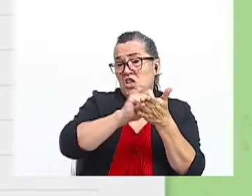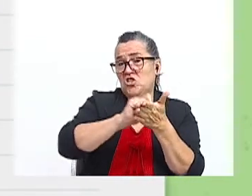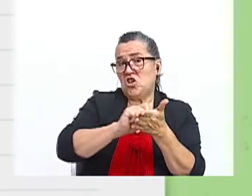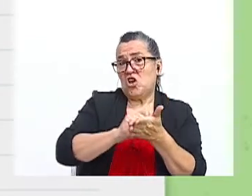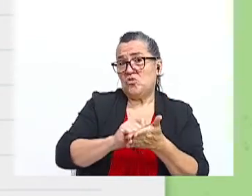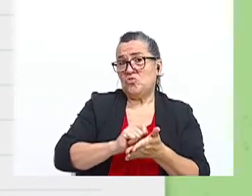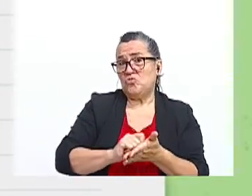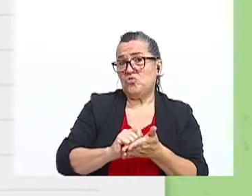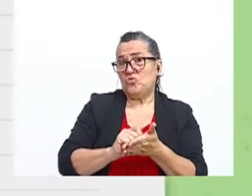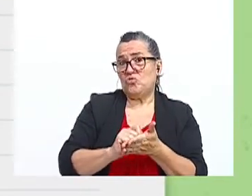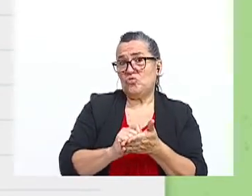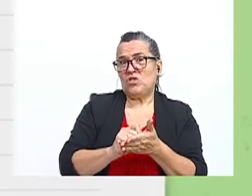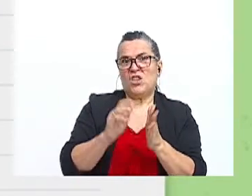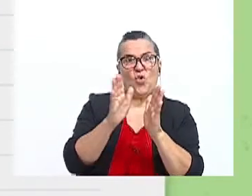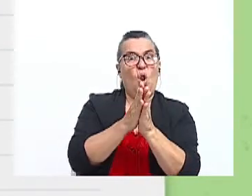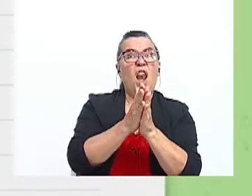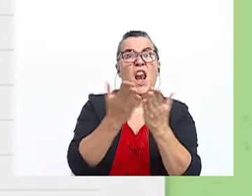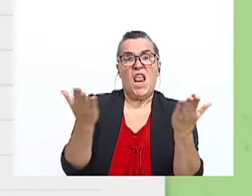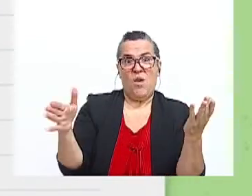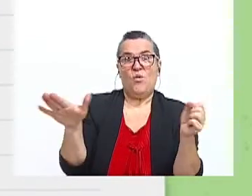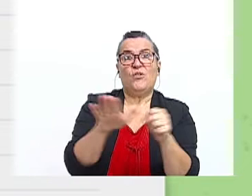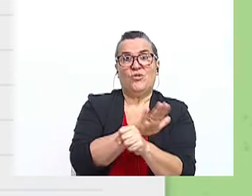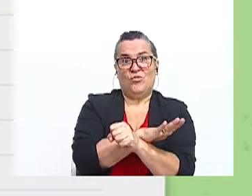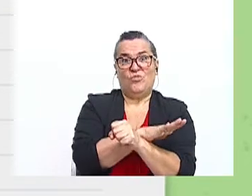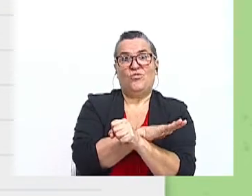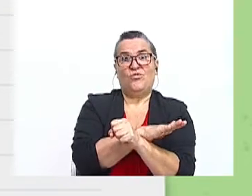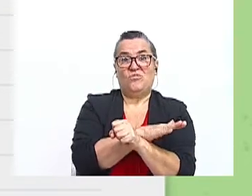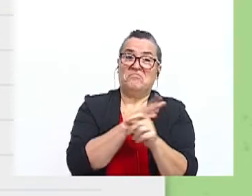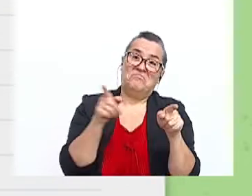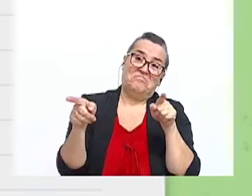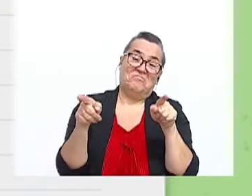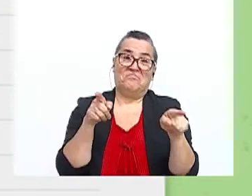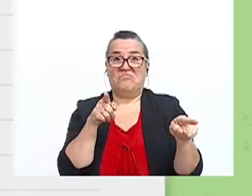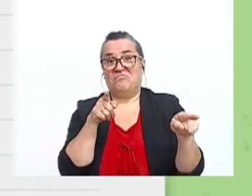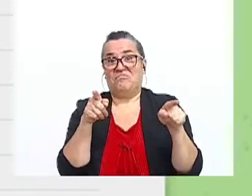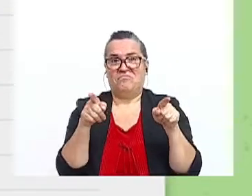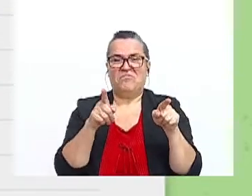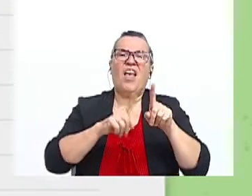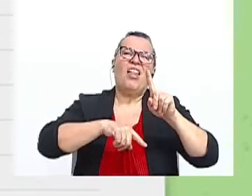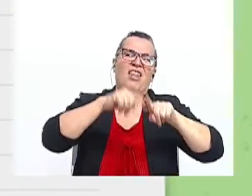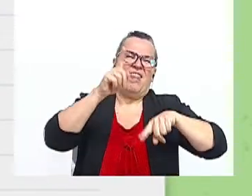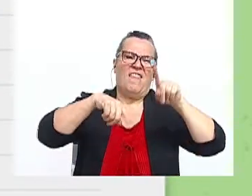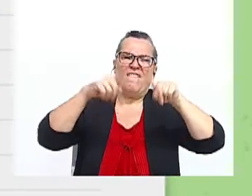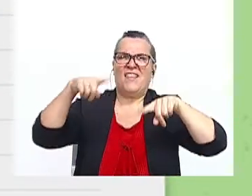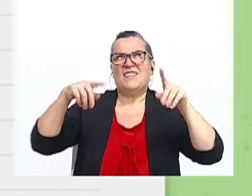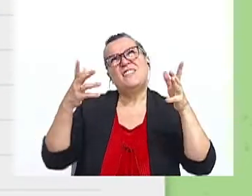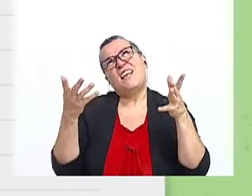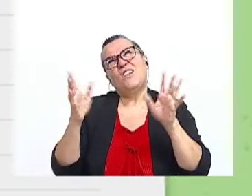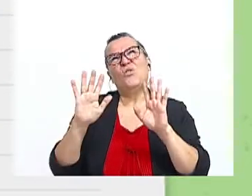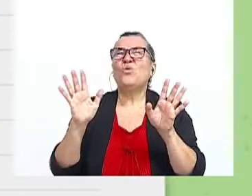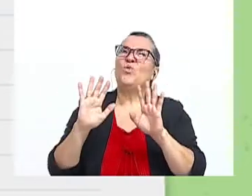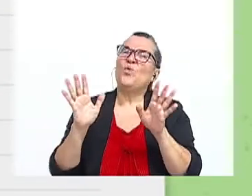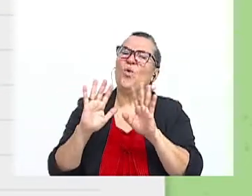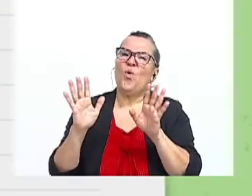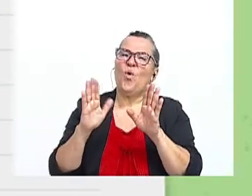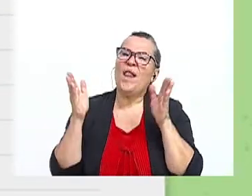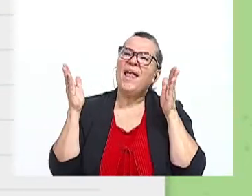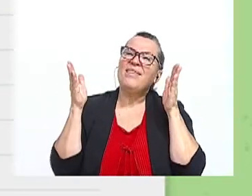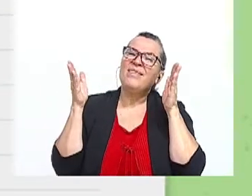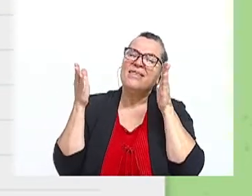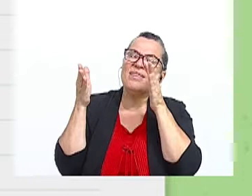que son libros completos. Entonces, la diversidad, o más bien la